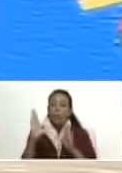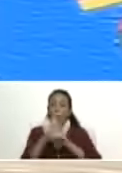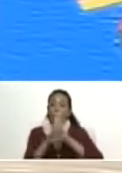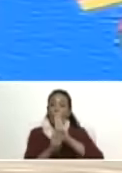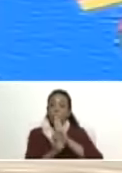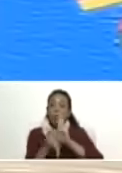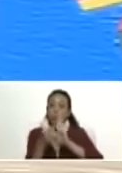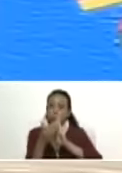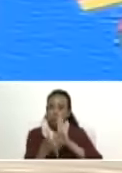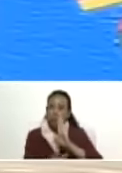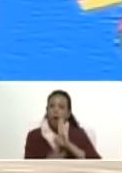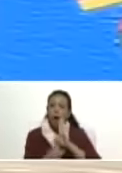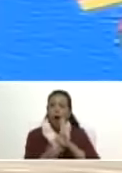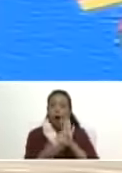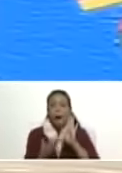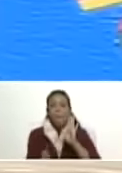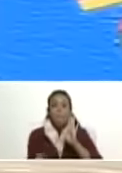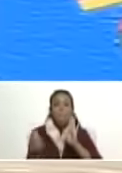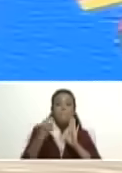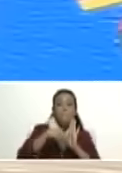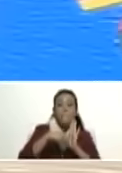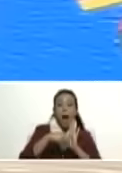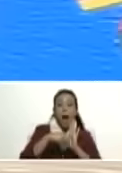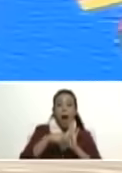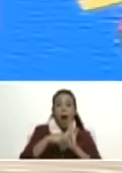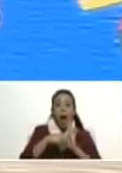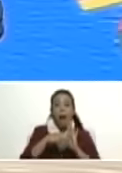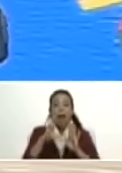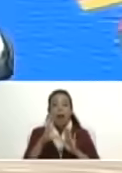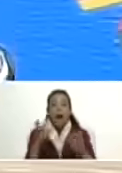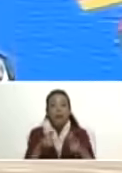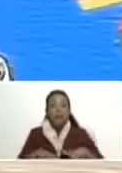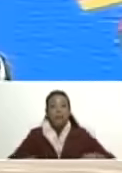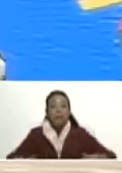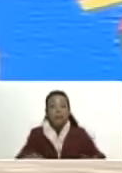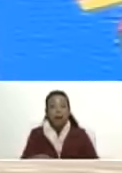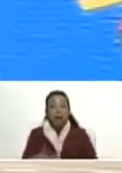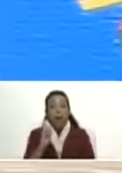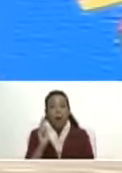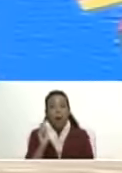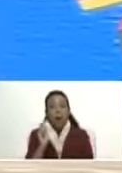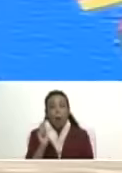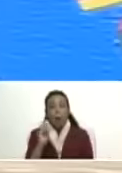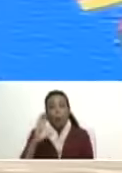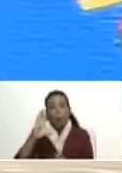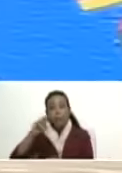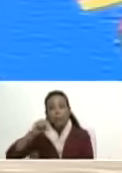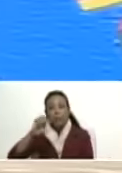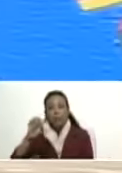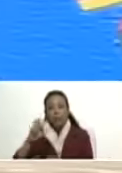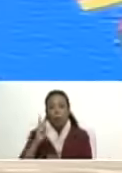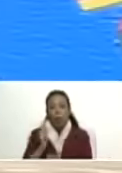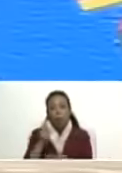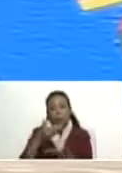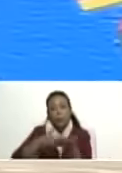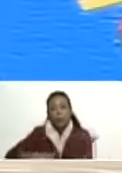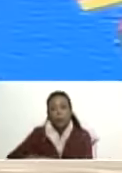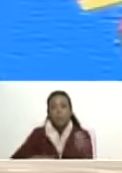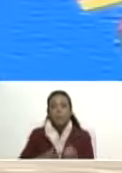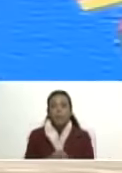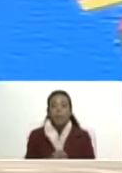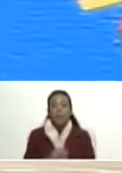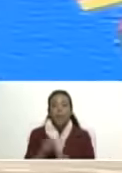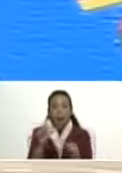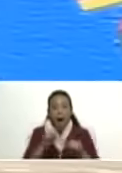constitucionalmente las elevó a la consulta de la Sala Constitucional, doctora Gladys Gutiérrez. Y la